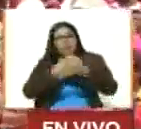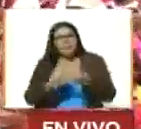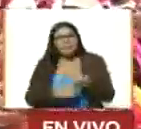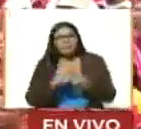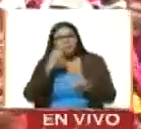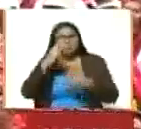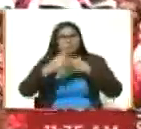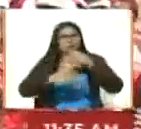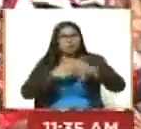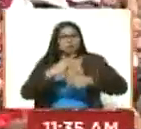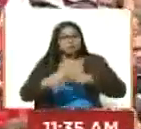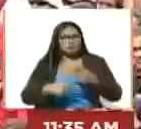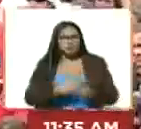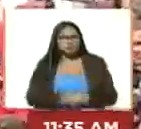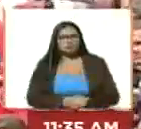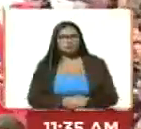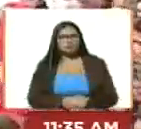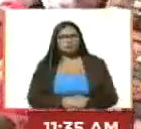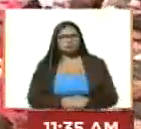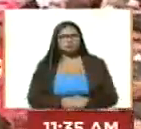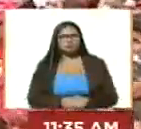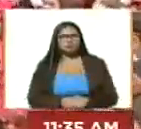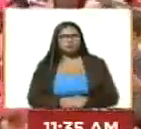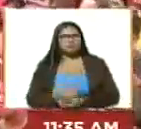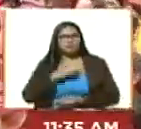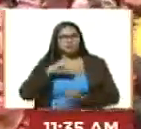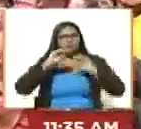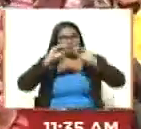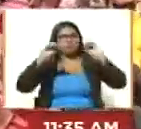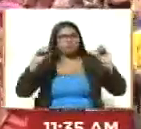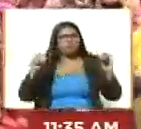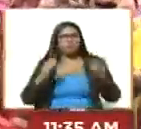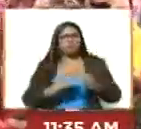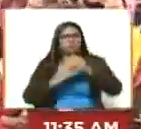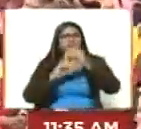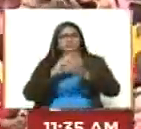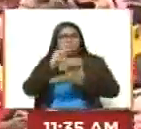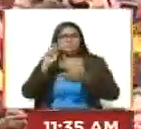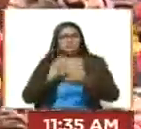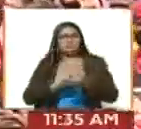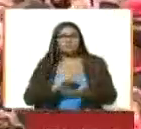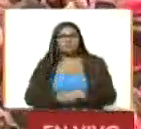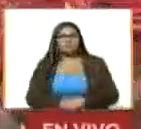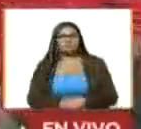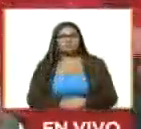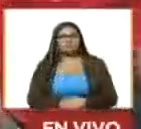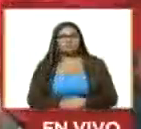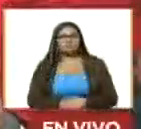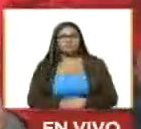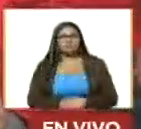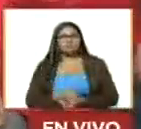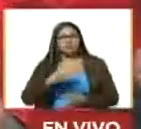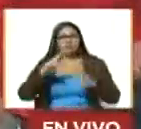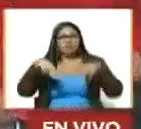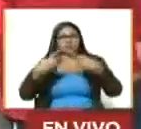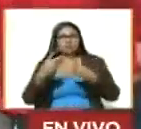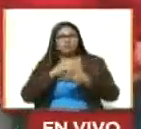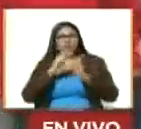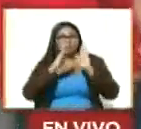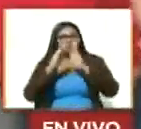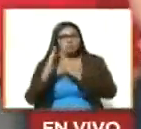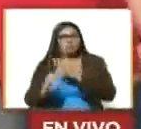el proceso que nos convocara la dirección nacional para la renovación de las estructuras de